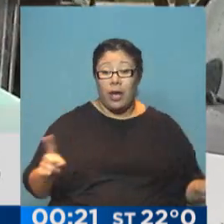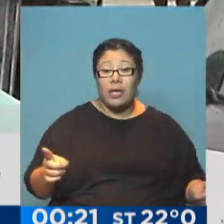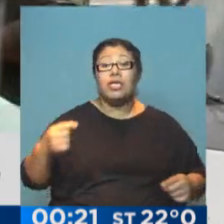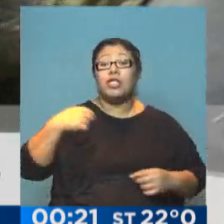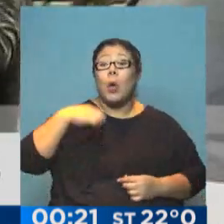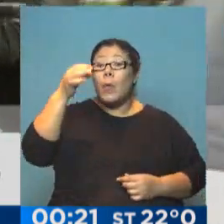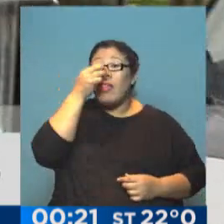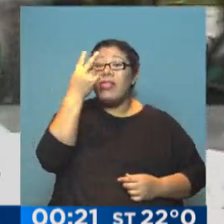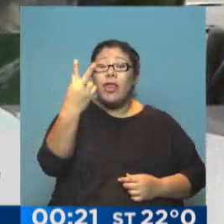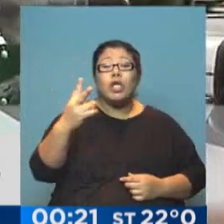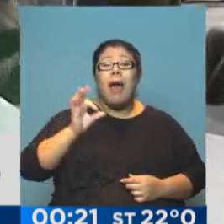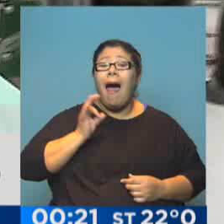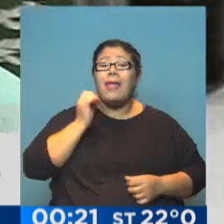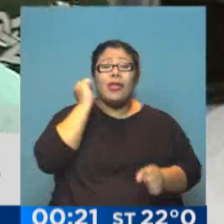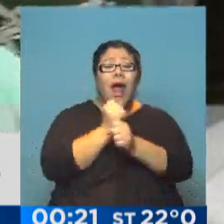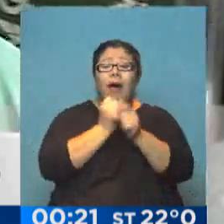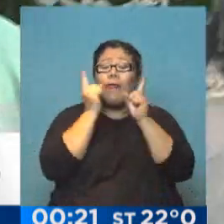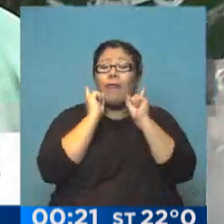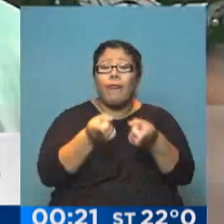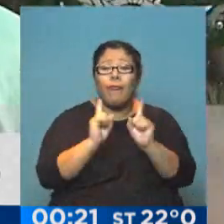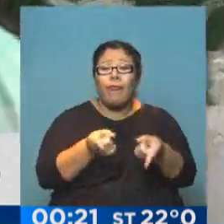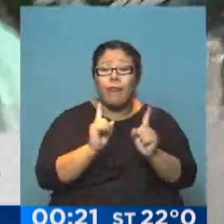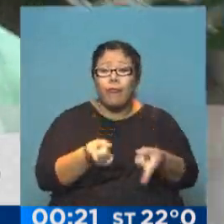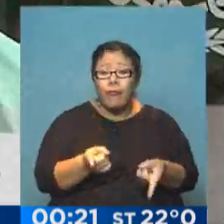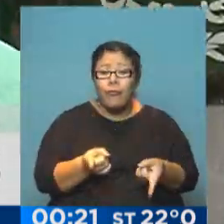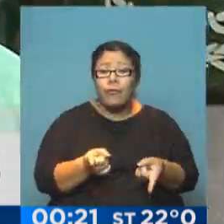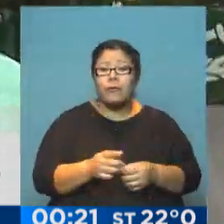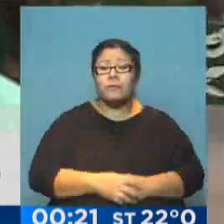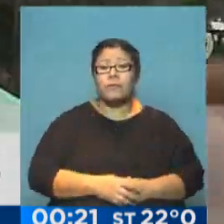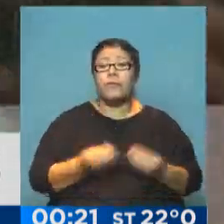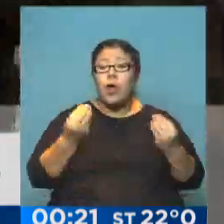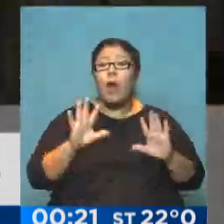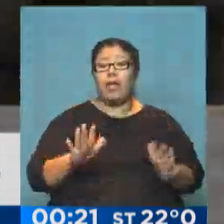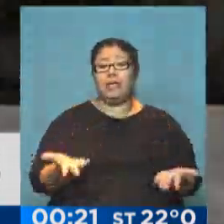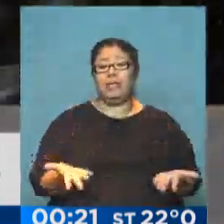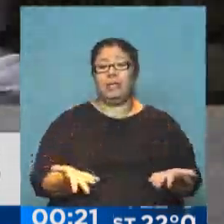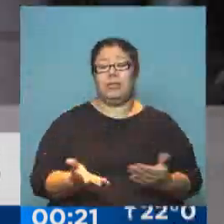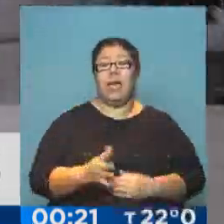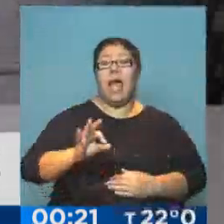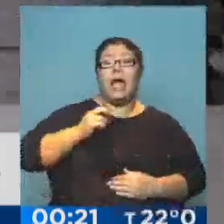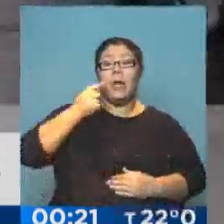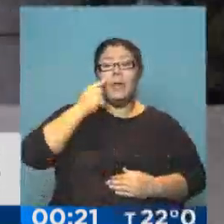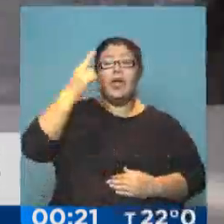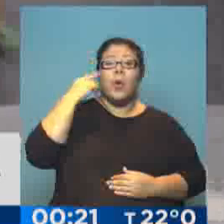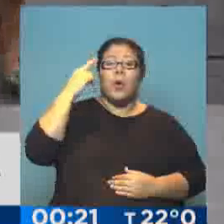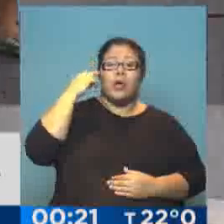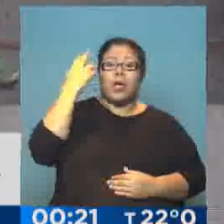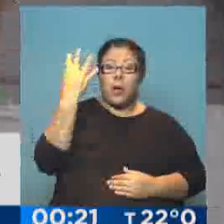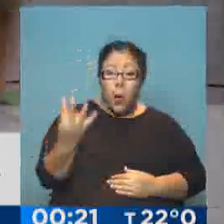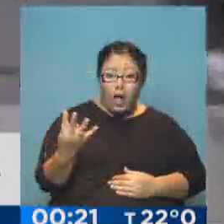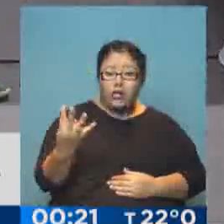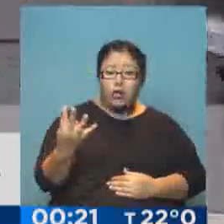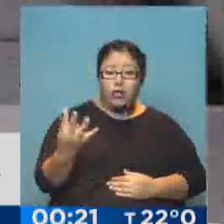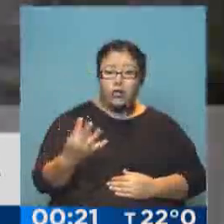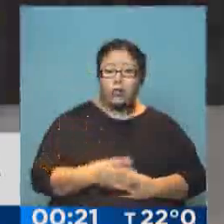de planta, encargado de fumigar de la tarde. Sé lo que se mató. Escuchame, el año 94 arrancamos con 60.000 pollos y terminamos